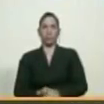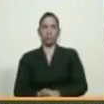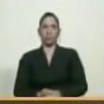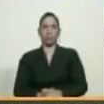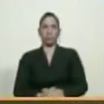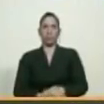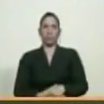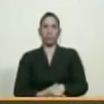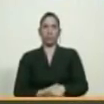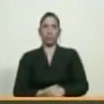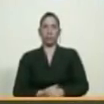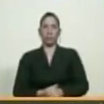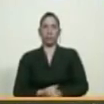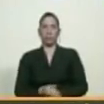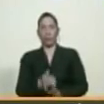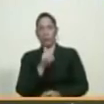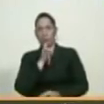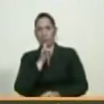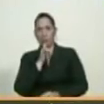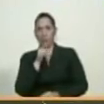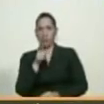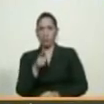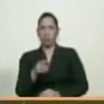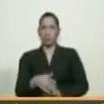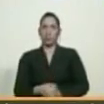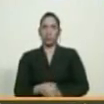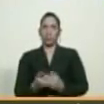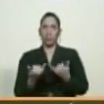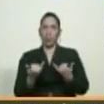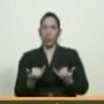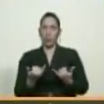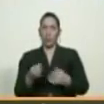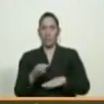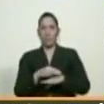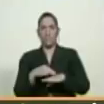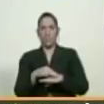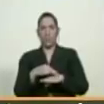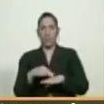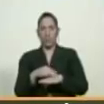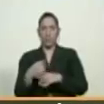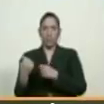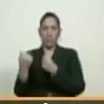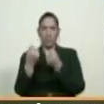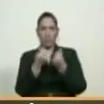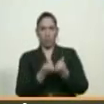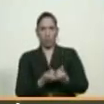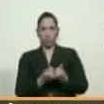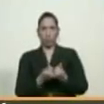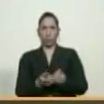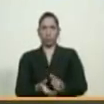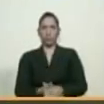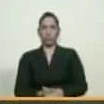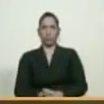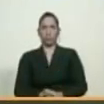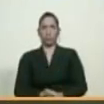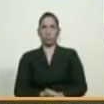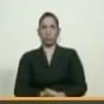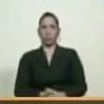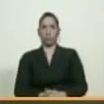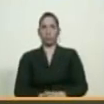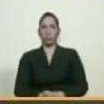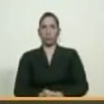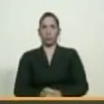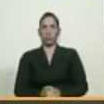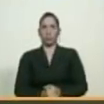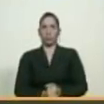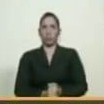Habiendo informado esto, quiero darle la palabra al ministro Simón Serpa Delgado, el cual realizará